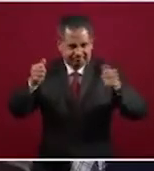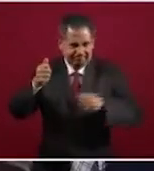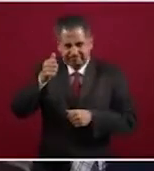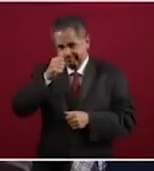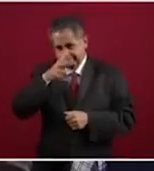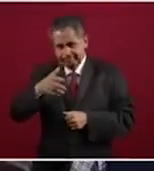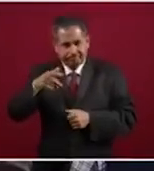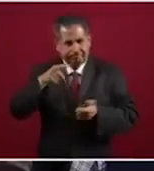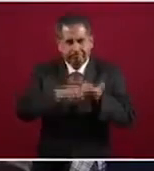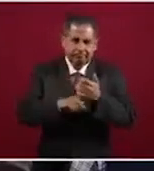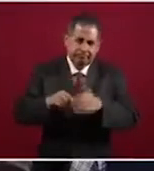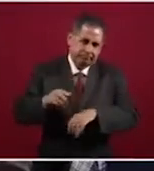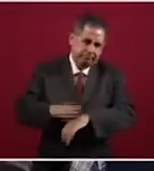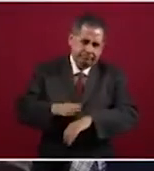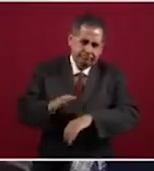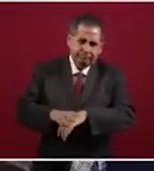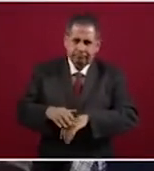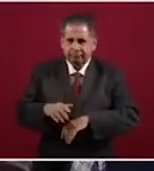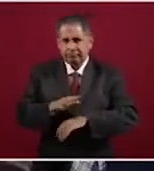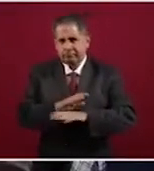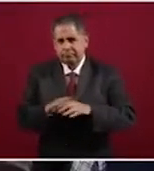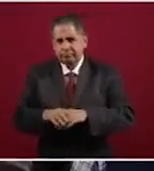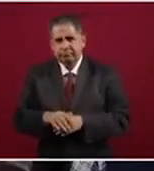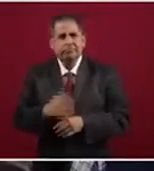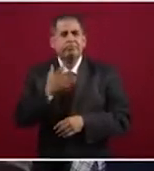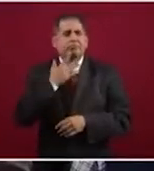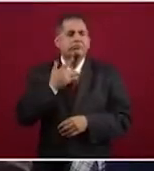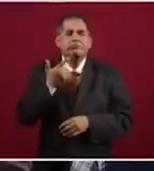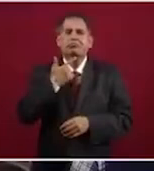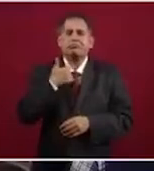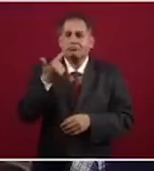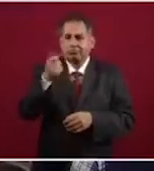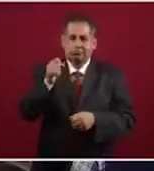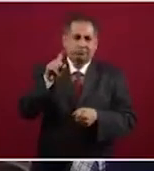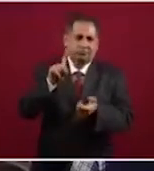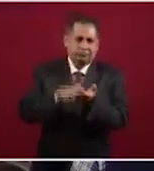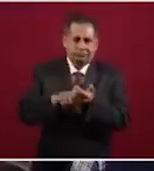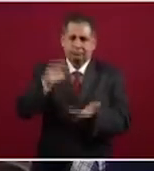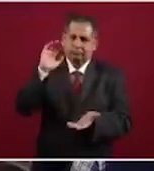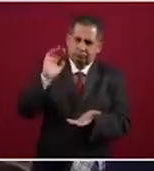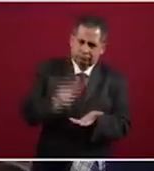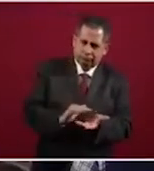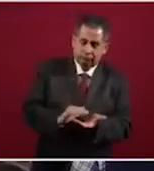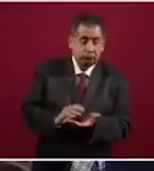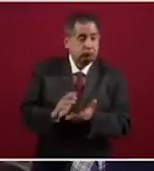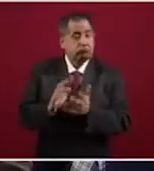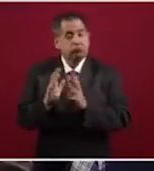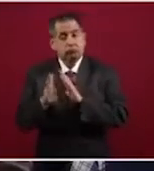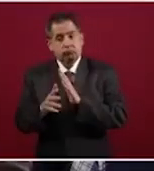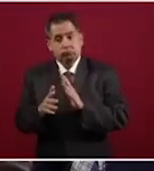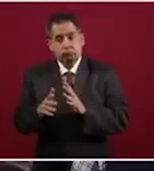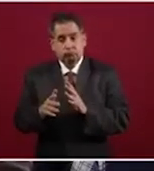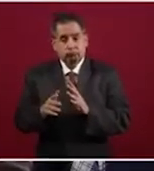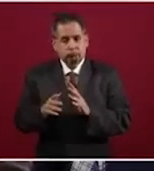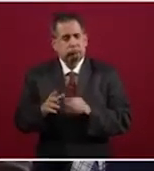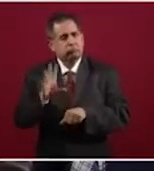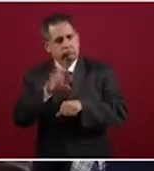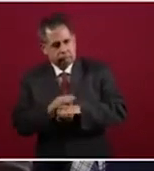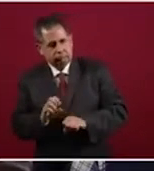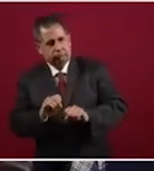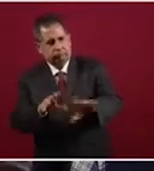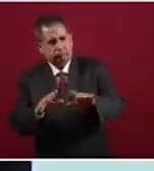diciendo baje el precio de la gasolina o deje el huachicol.